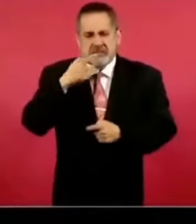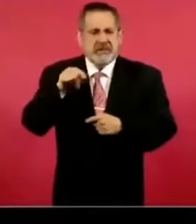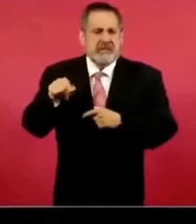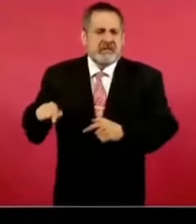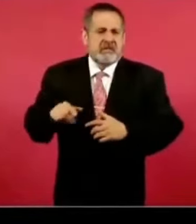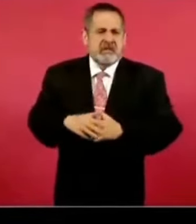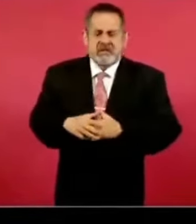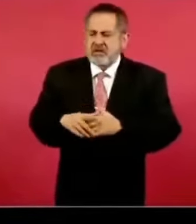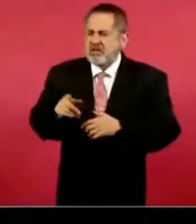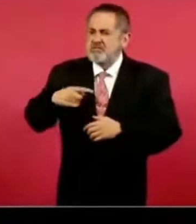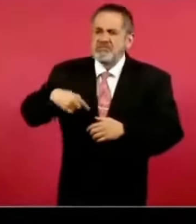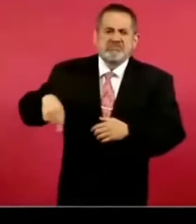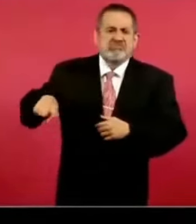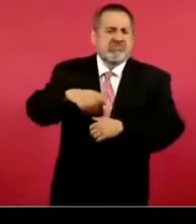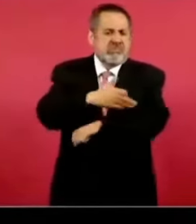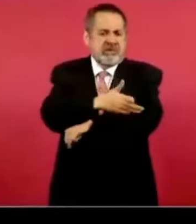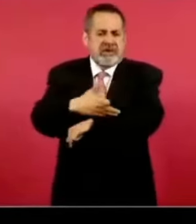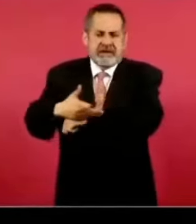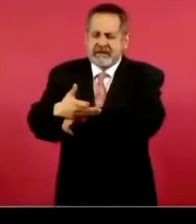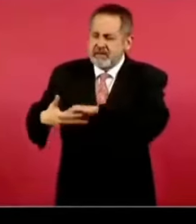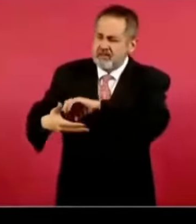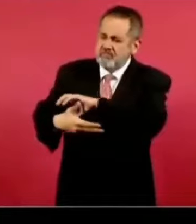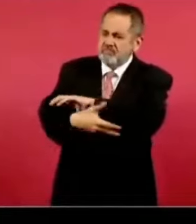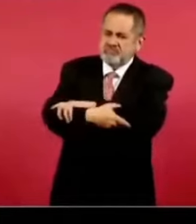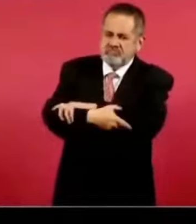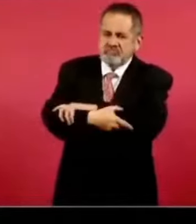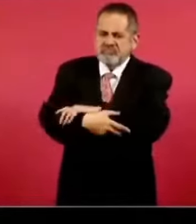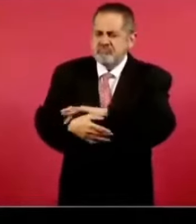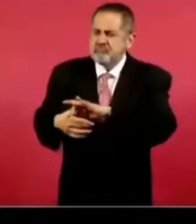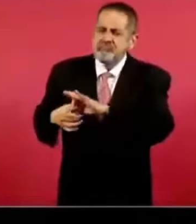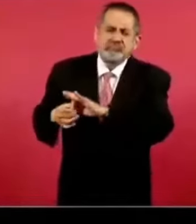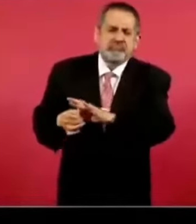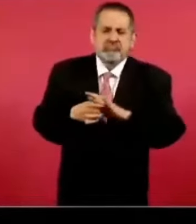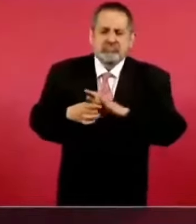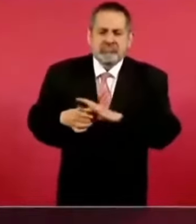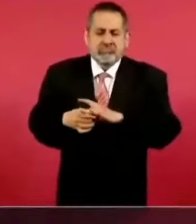la fraternidad en las familias, que